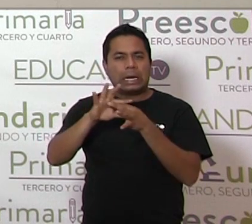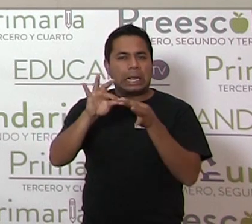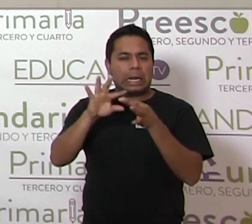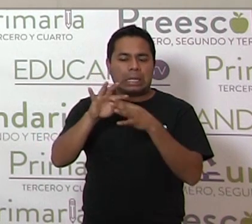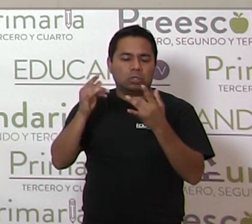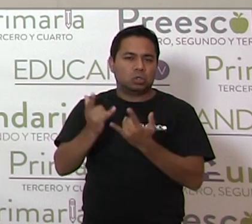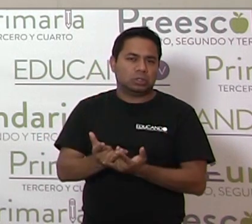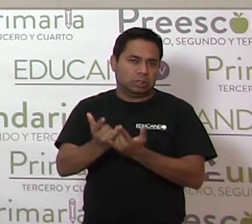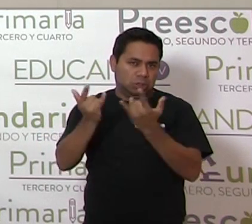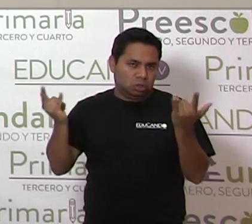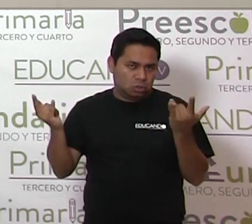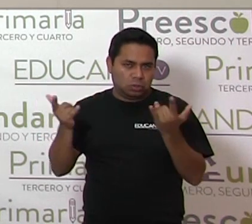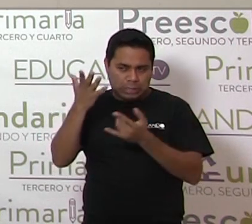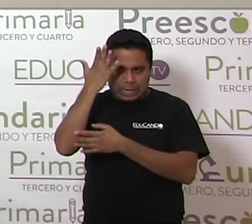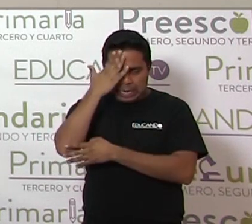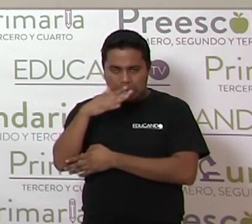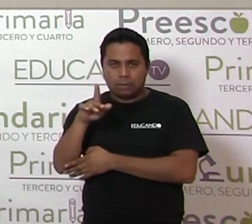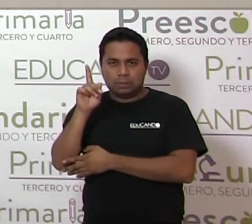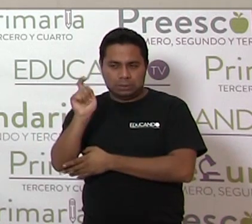históricos.